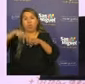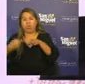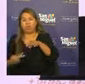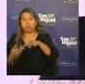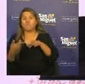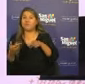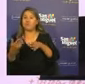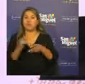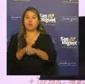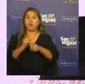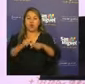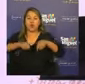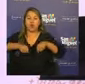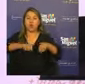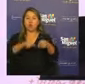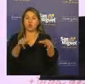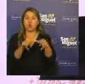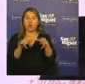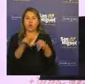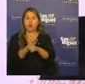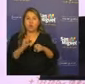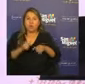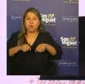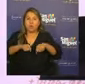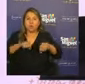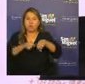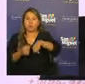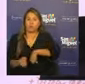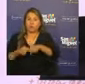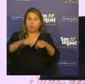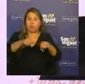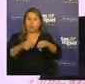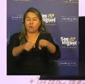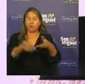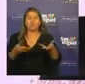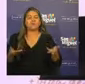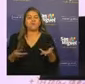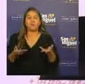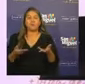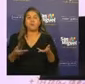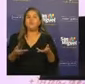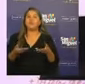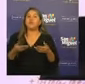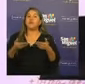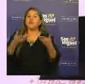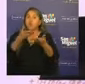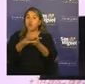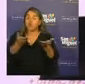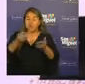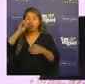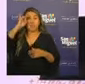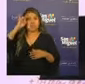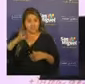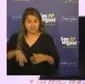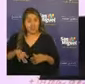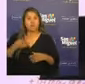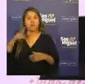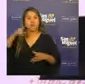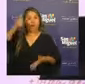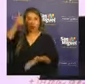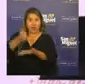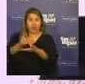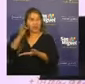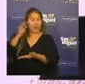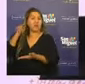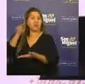puede venir con las manos vacías a un evento tan importante como este, ya algunos de ustedes lo saben, pero la alcaldesa,